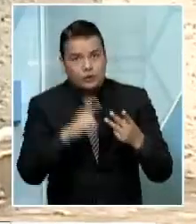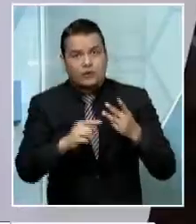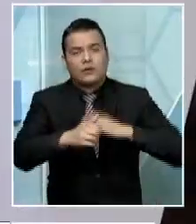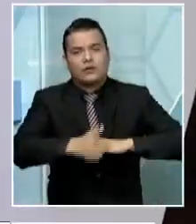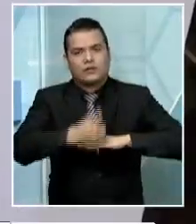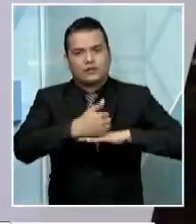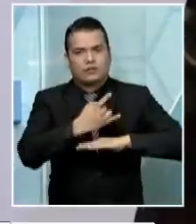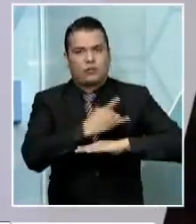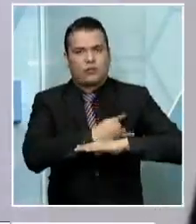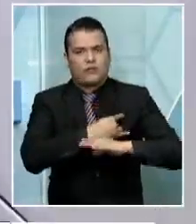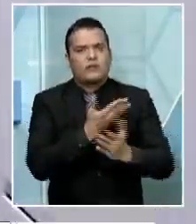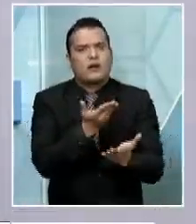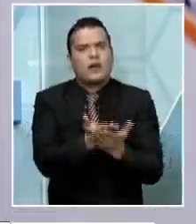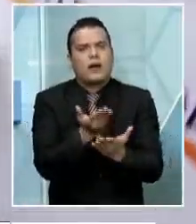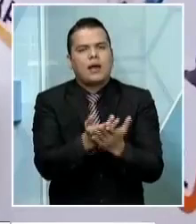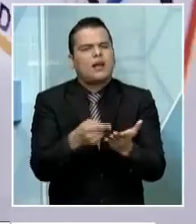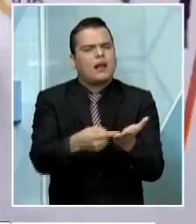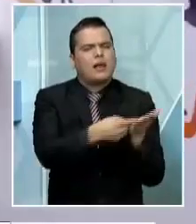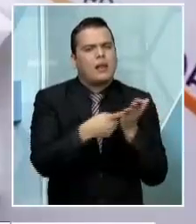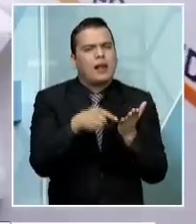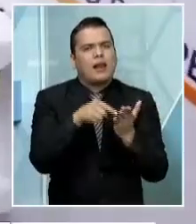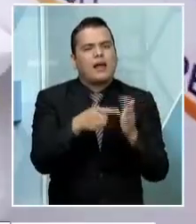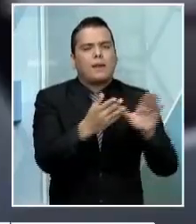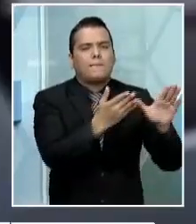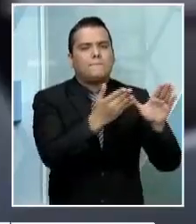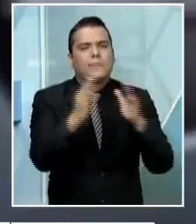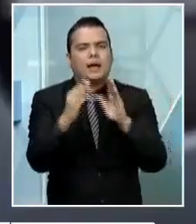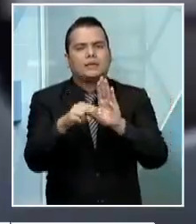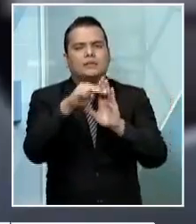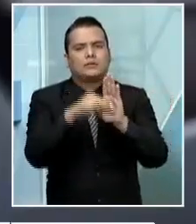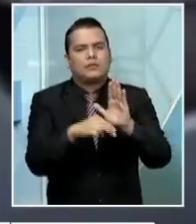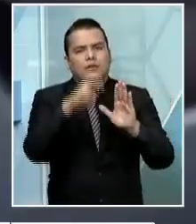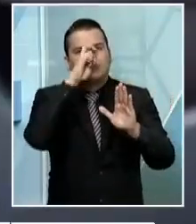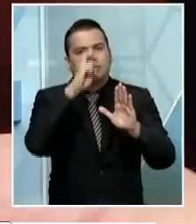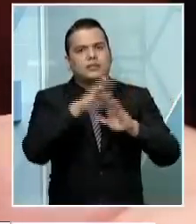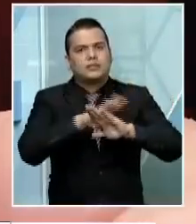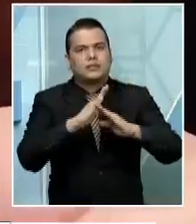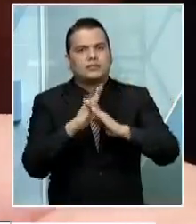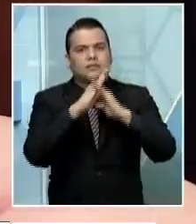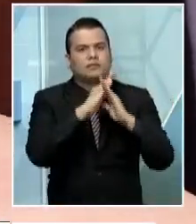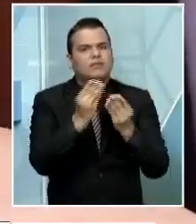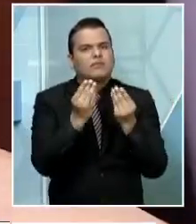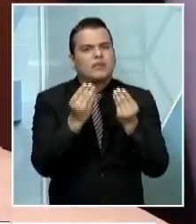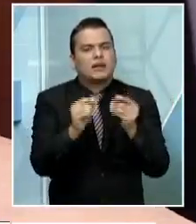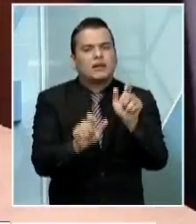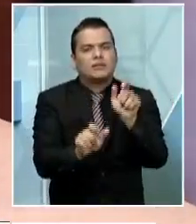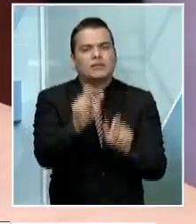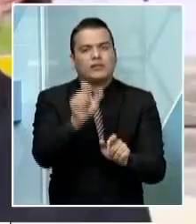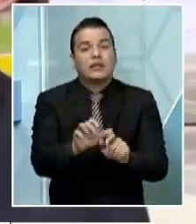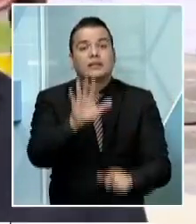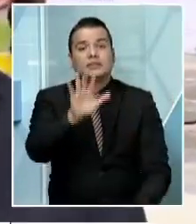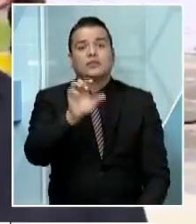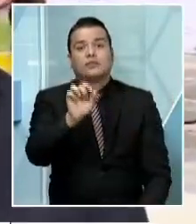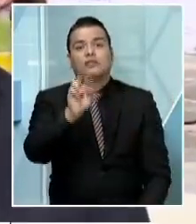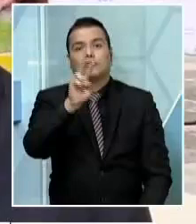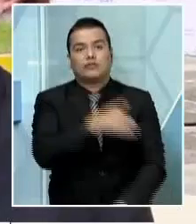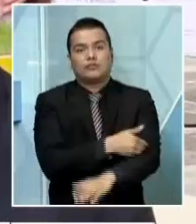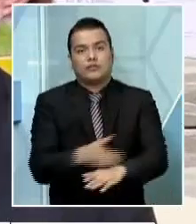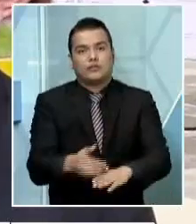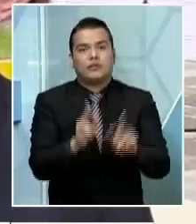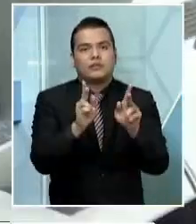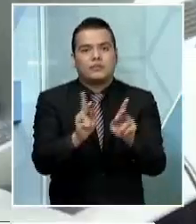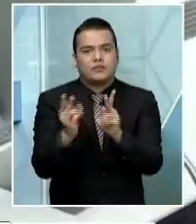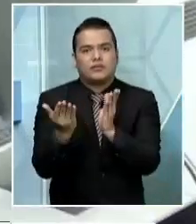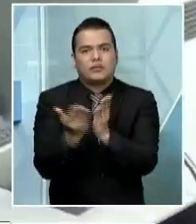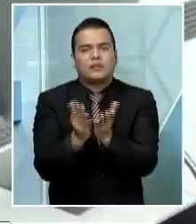trabajo desarrollaron todos los protocolos de bioseguridad para que más de 2.5 millones de estudiantes en el país puedan regresar a clase. El